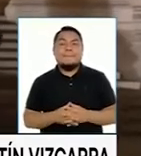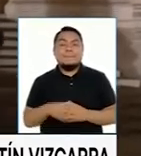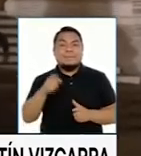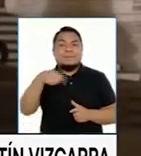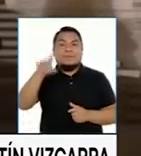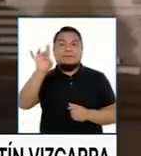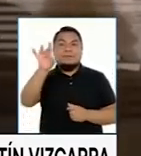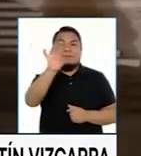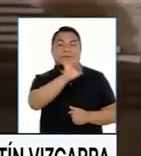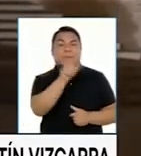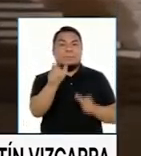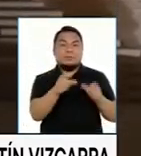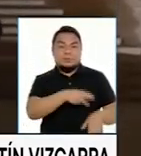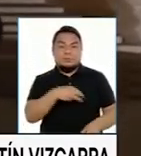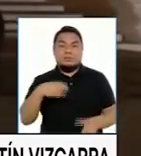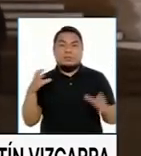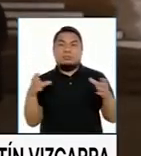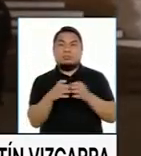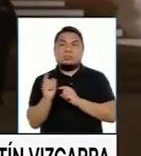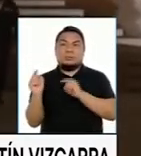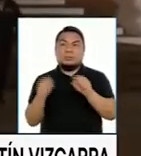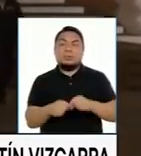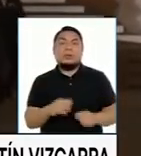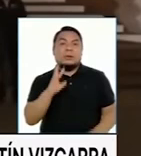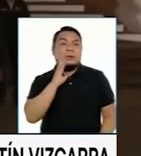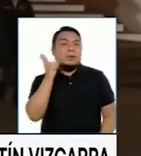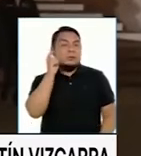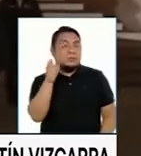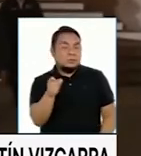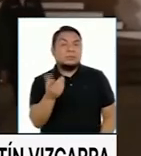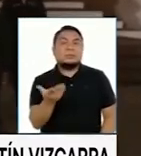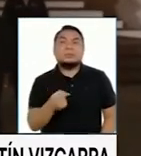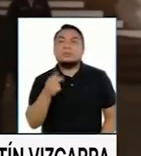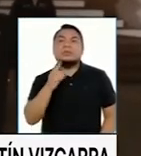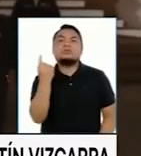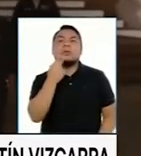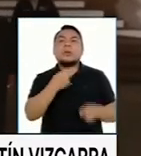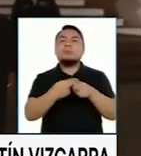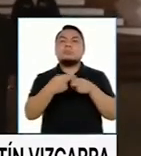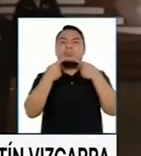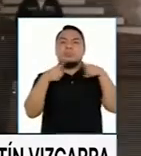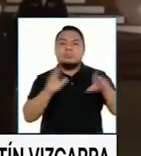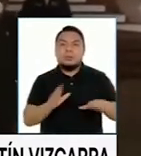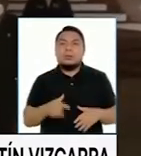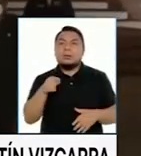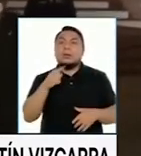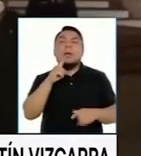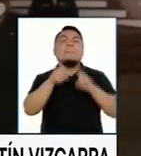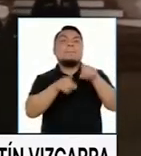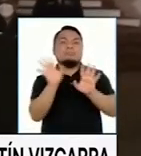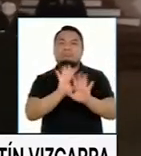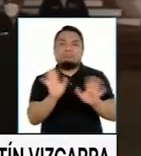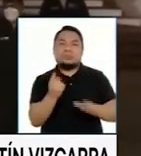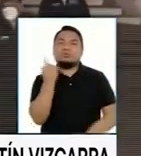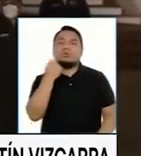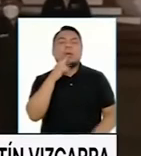de resolver el asunto de la definición sobre los alcances de